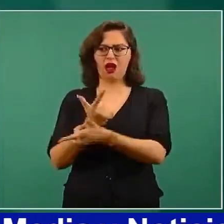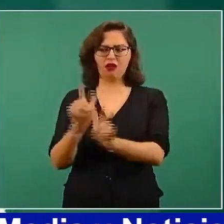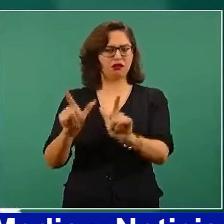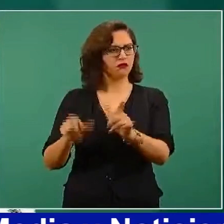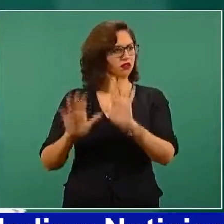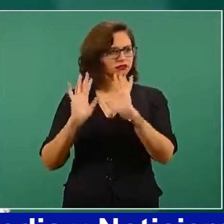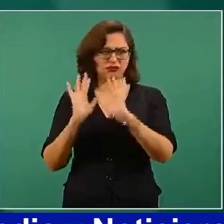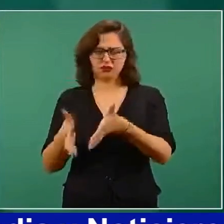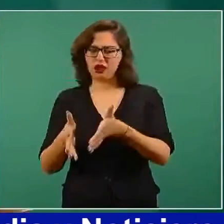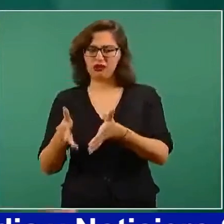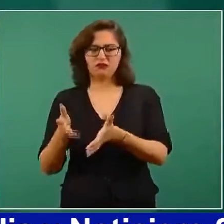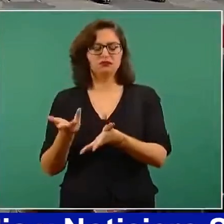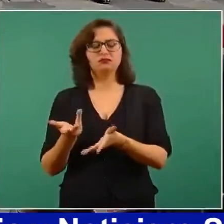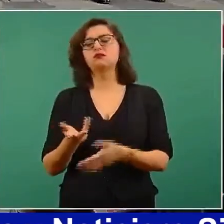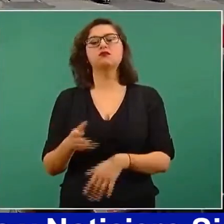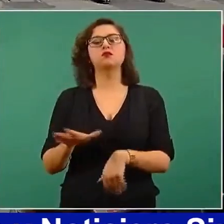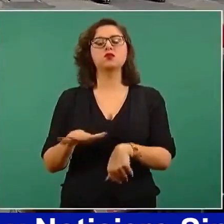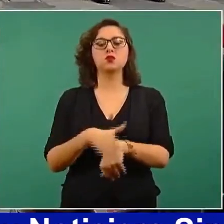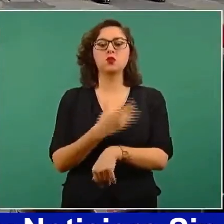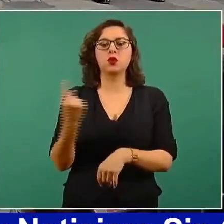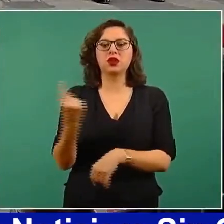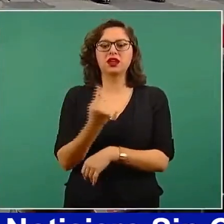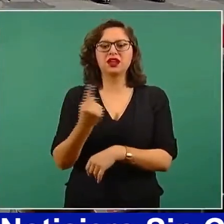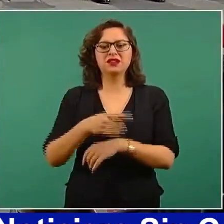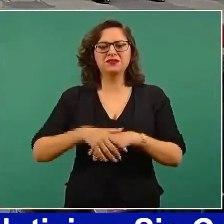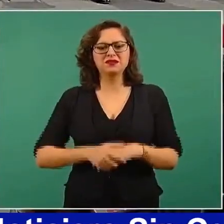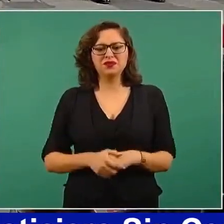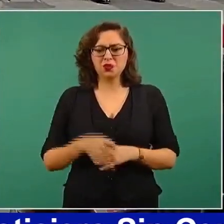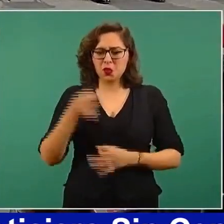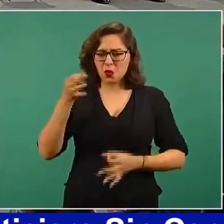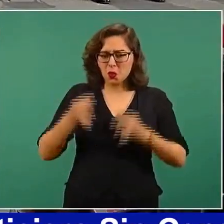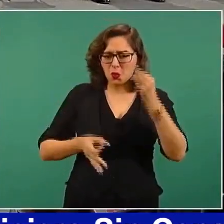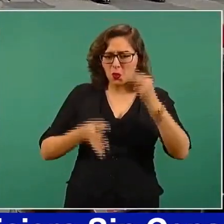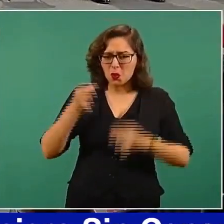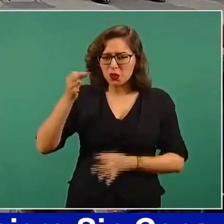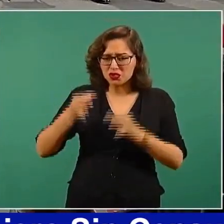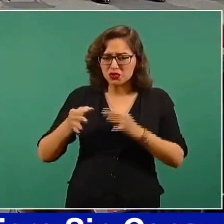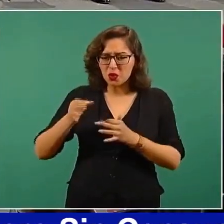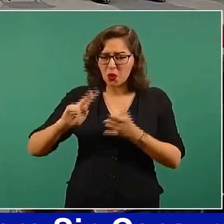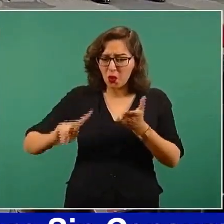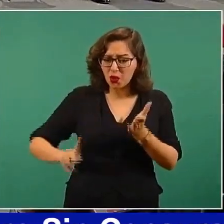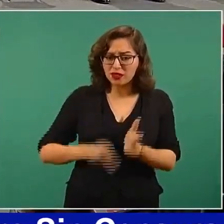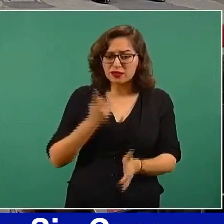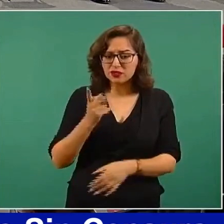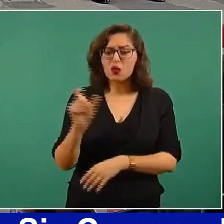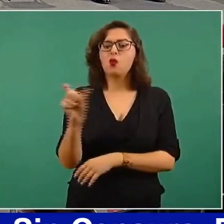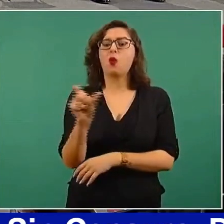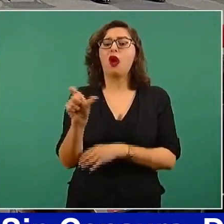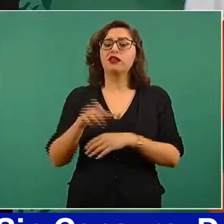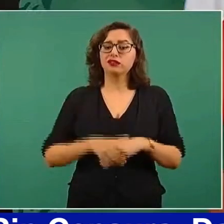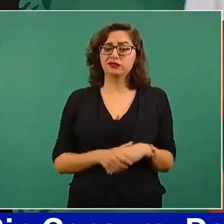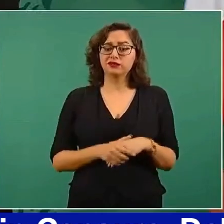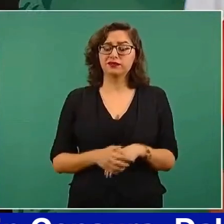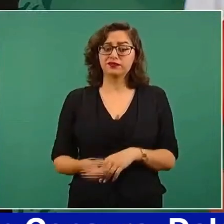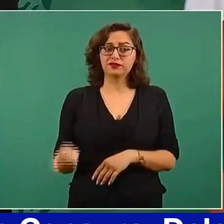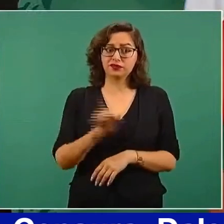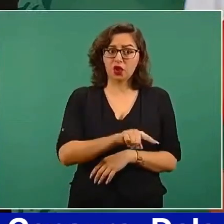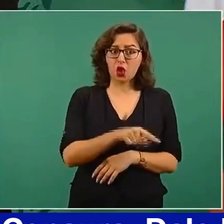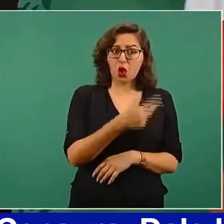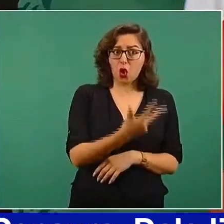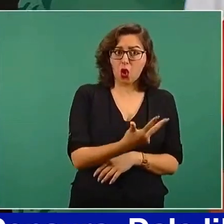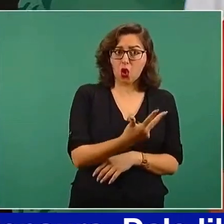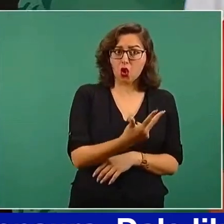procedimiento, ¿a qué momento? ¿A la detención del 8? ¿A la escenificación del